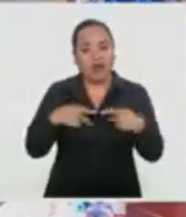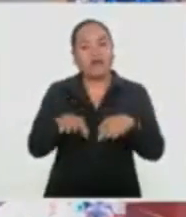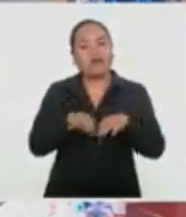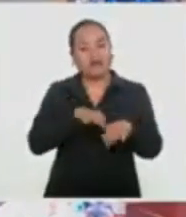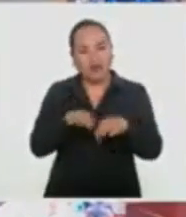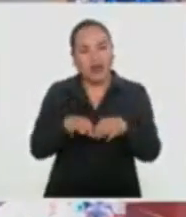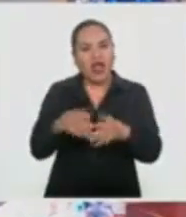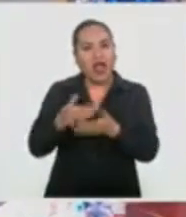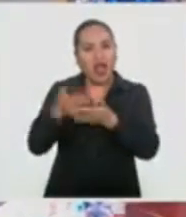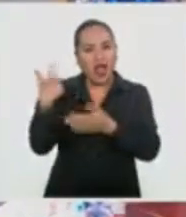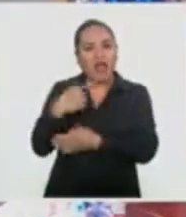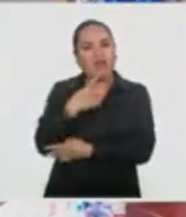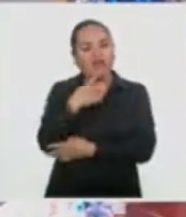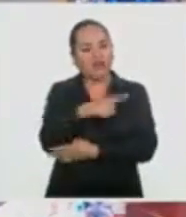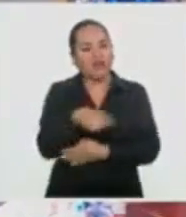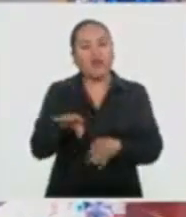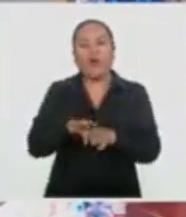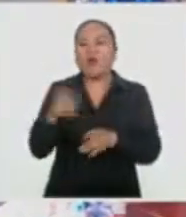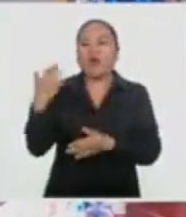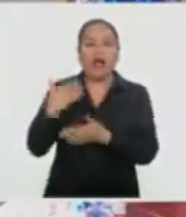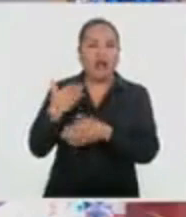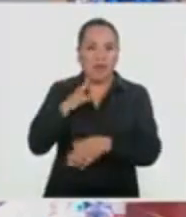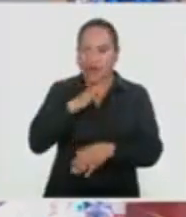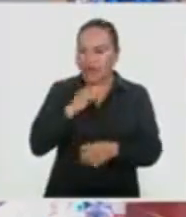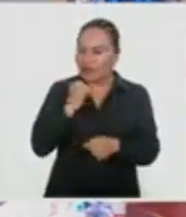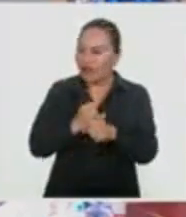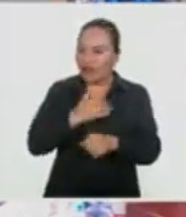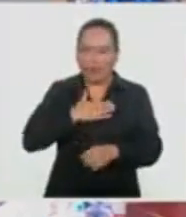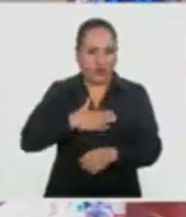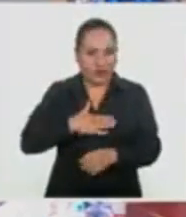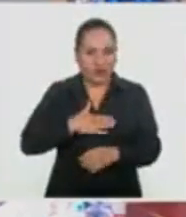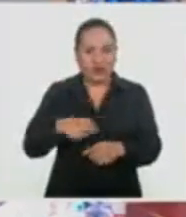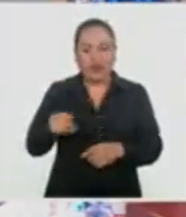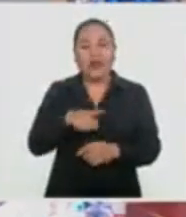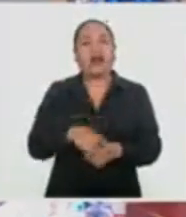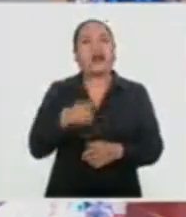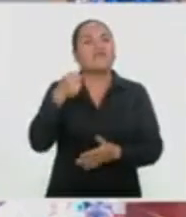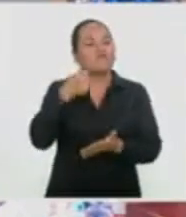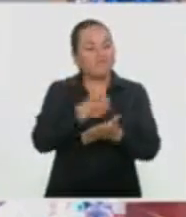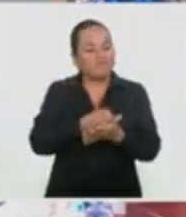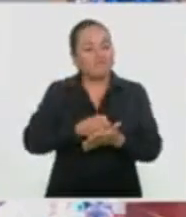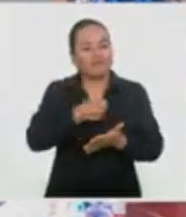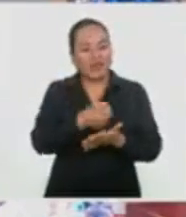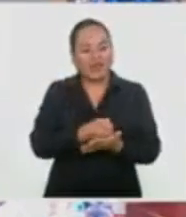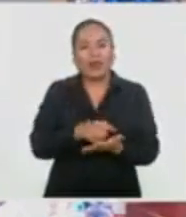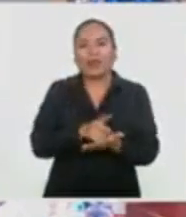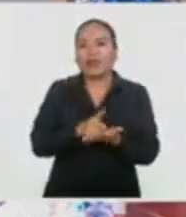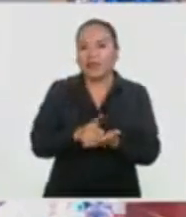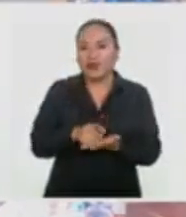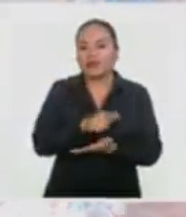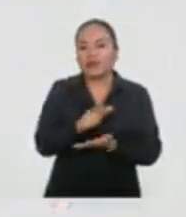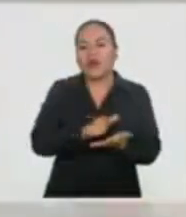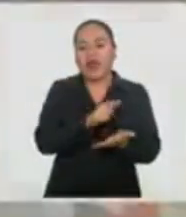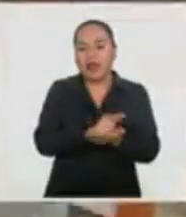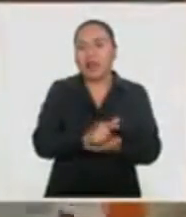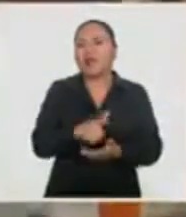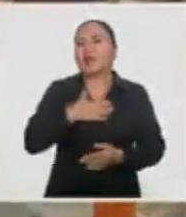las injusticias y promovieron la lucha por los derechos y la justicia